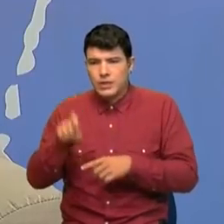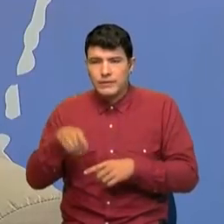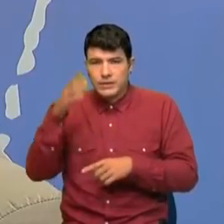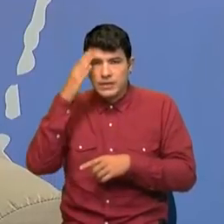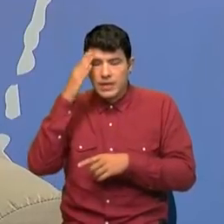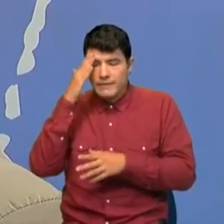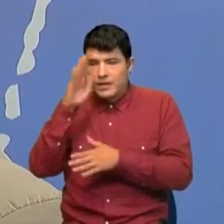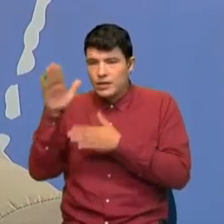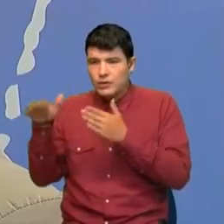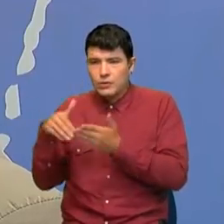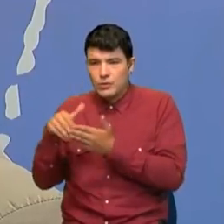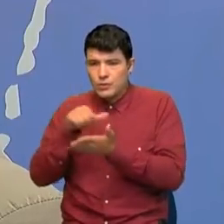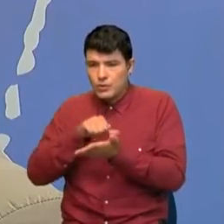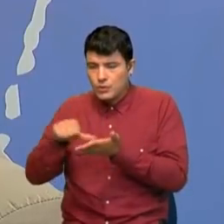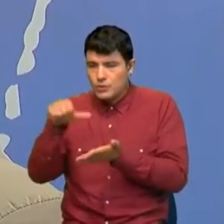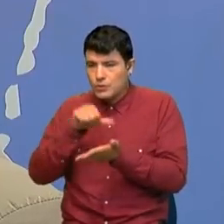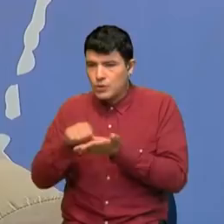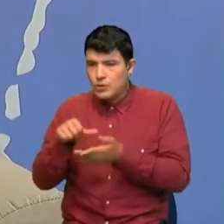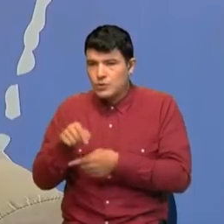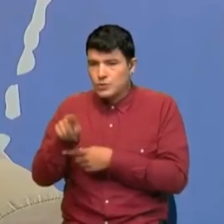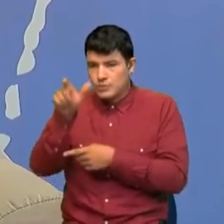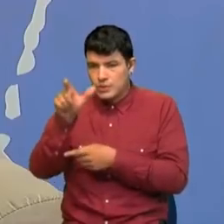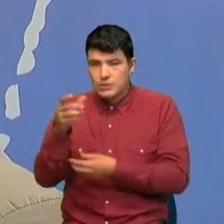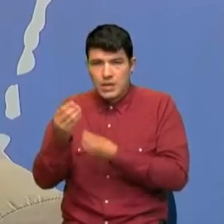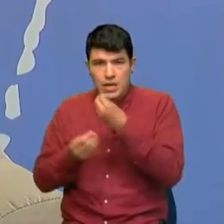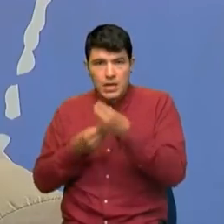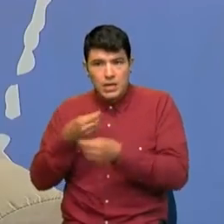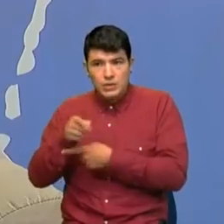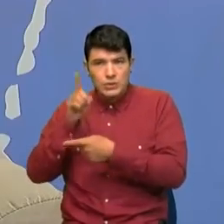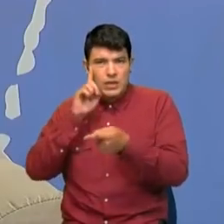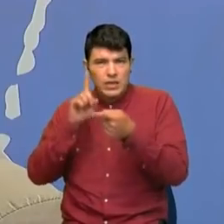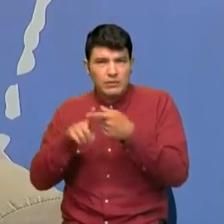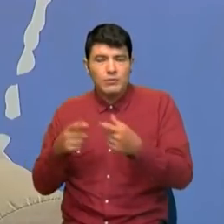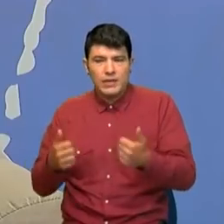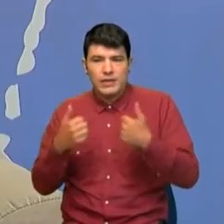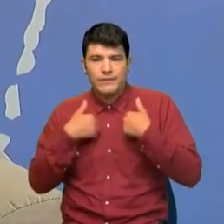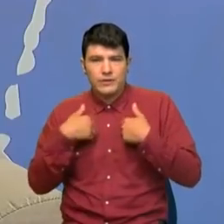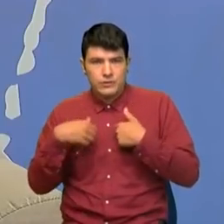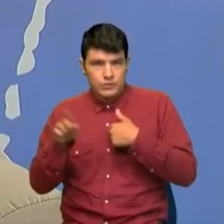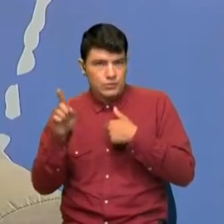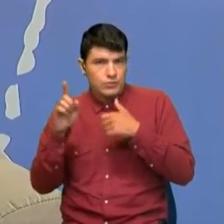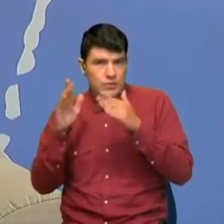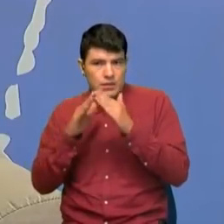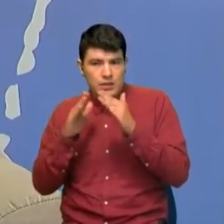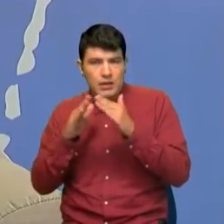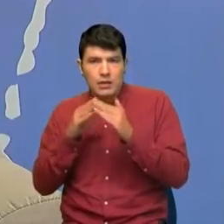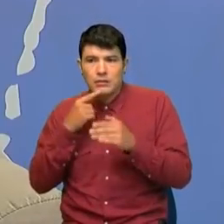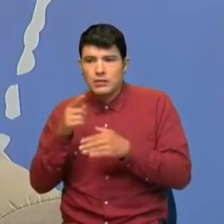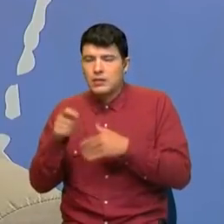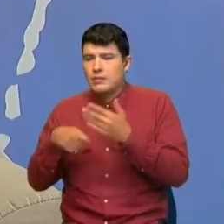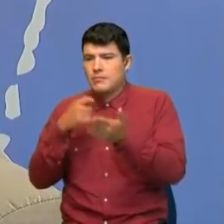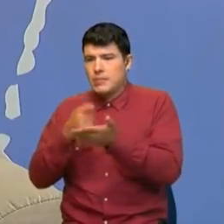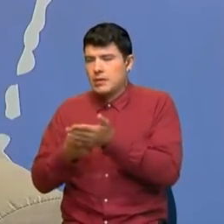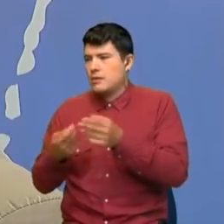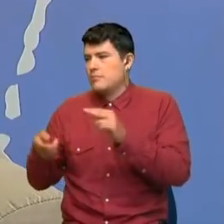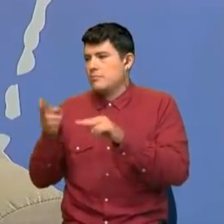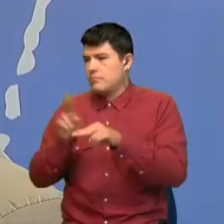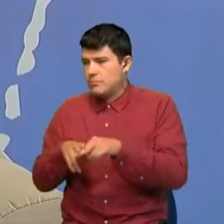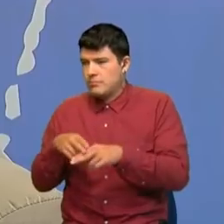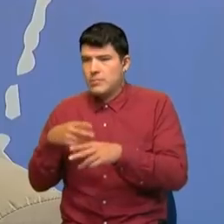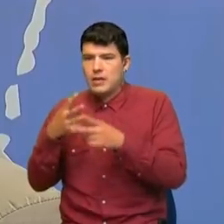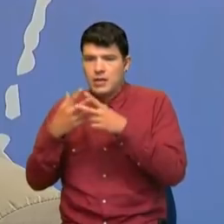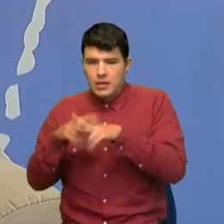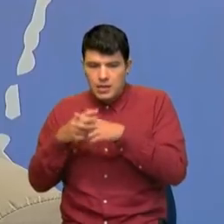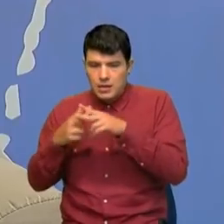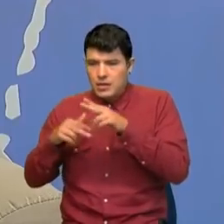gastos que esta persona ha realizado en procura del bienestar del inmueble, como él lo narra, pagar los impuestos, hacer las mejoras